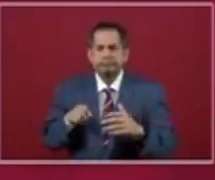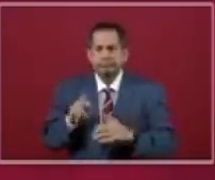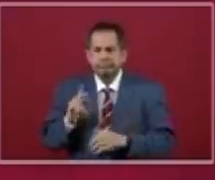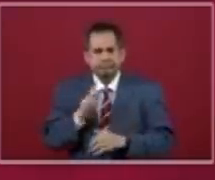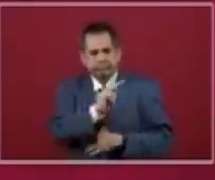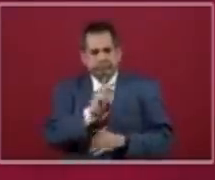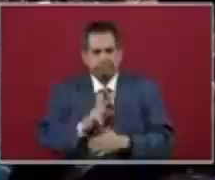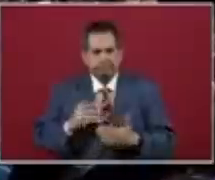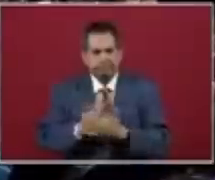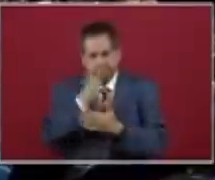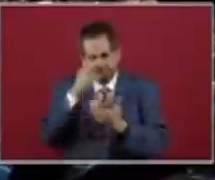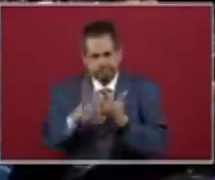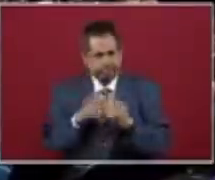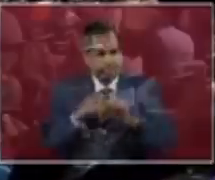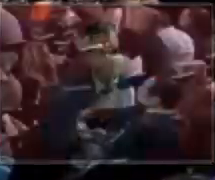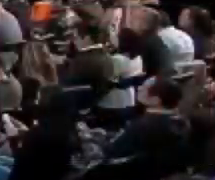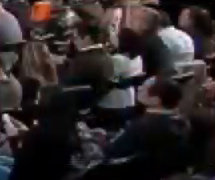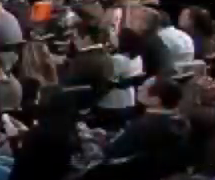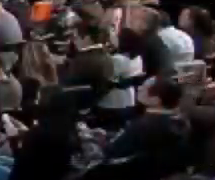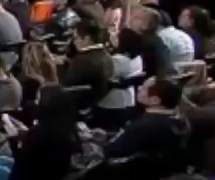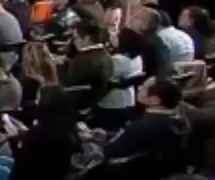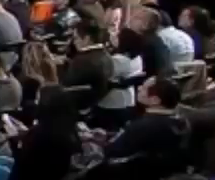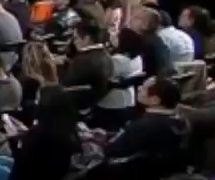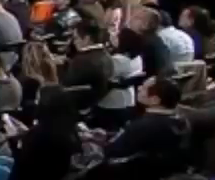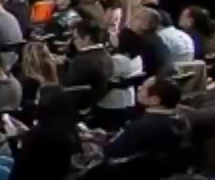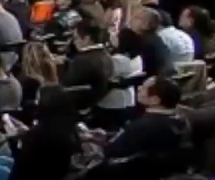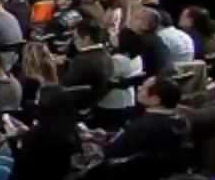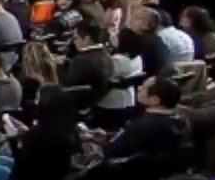paisanos migrantes y